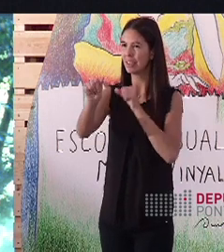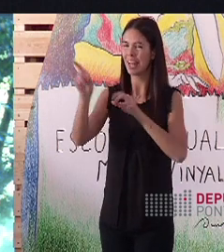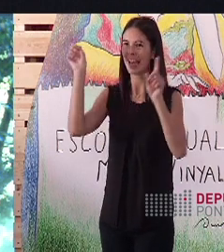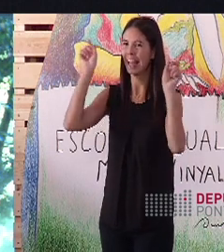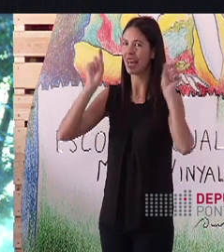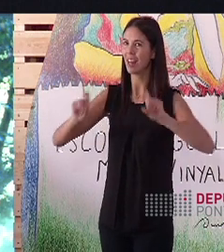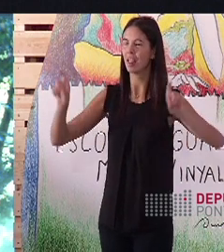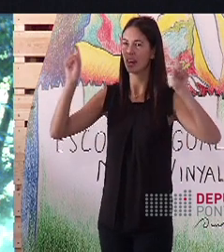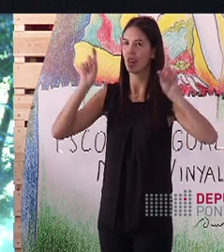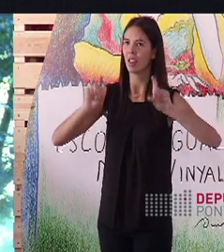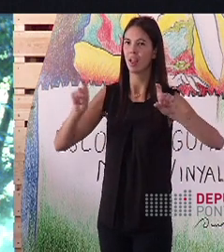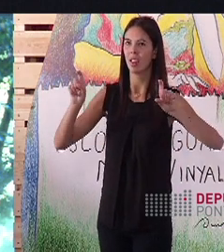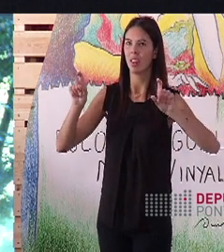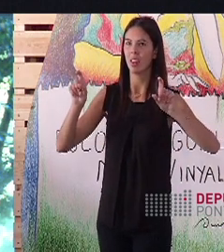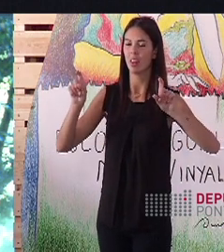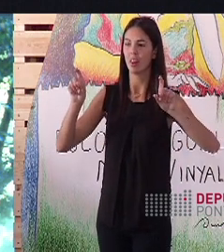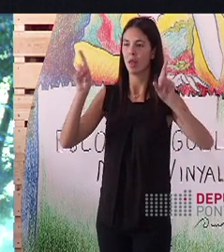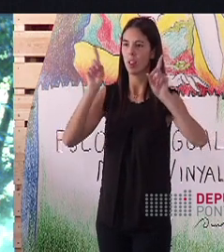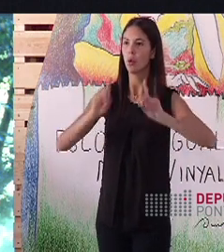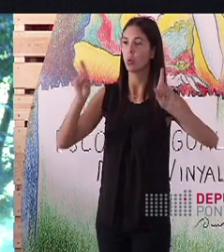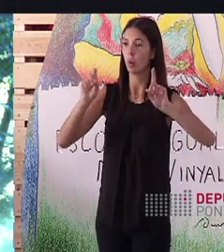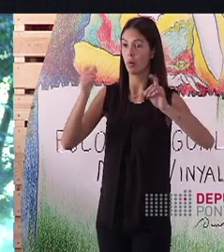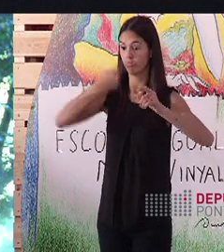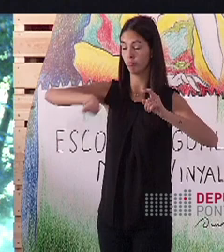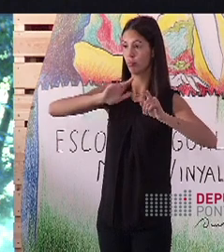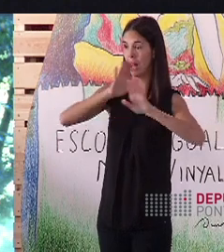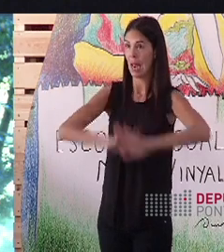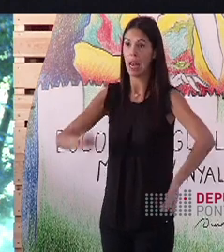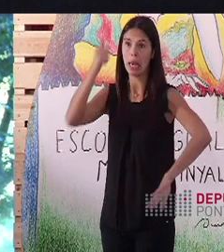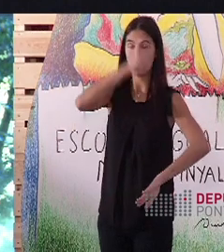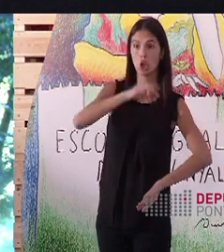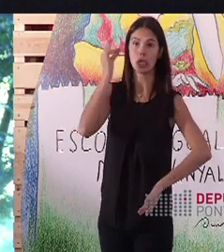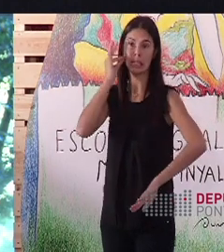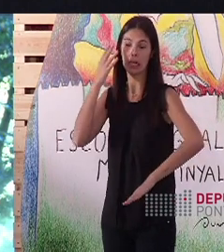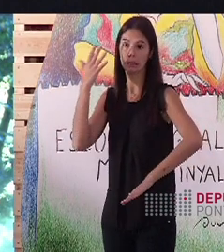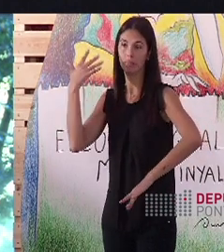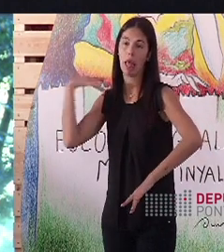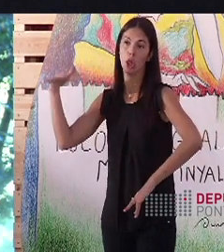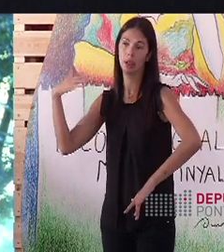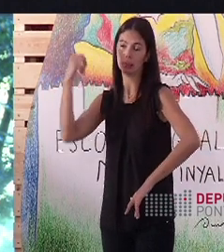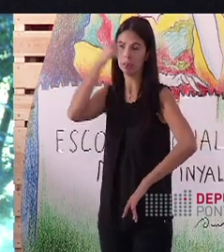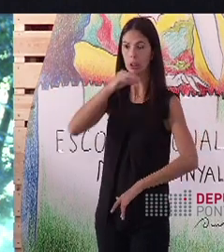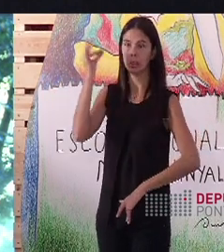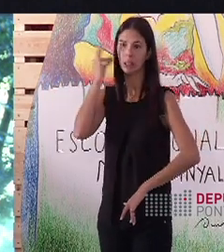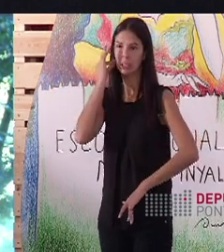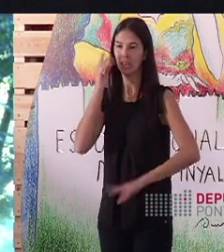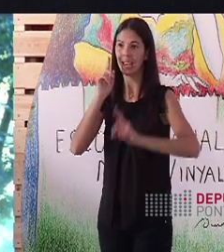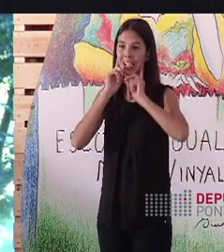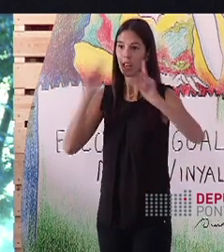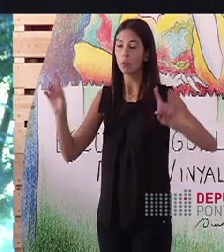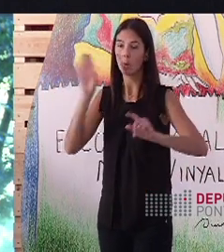educación que reciben nuestros niños y niñas y nuestros chicos y chicas sin la